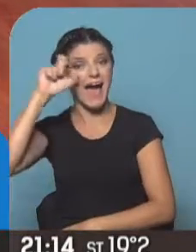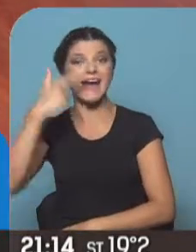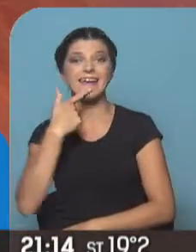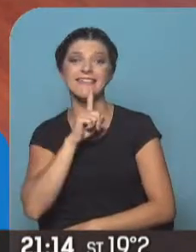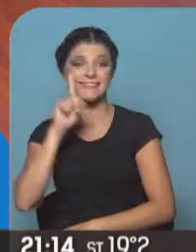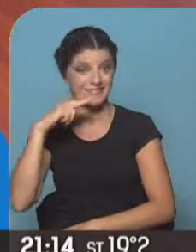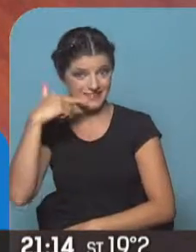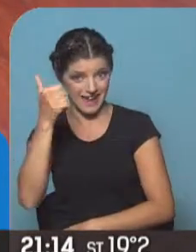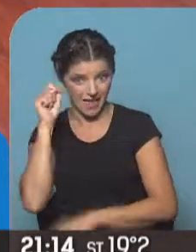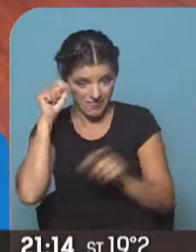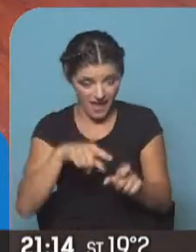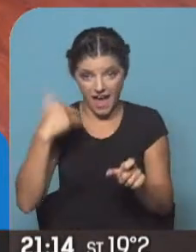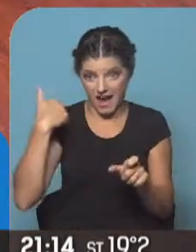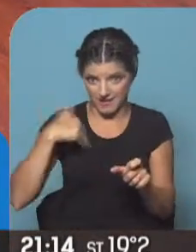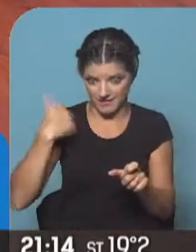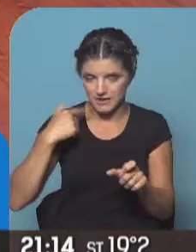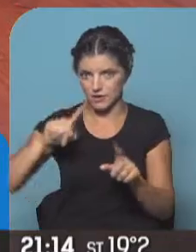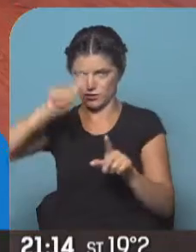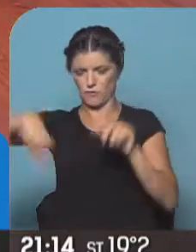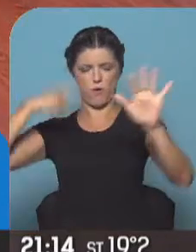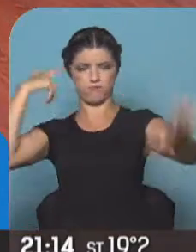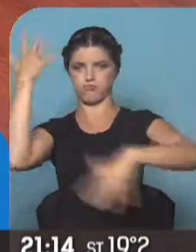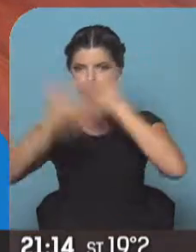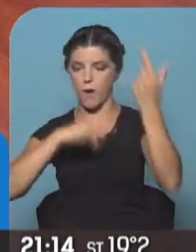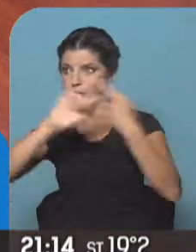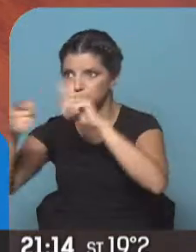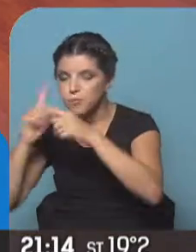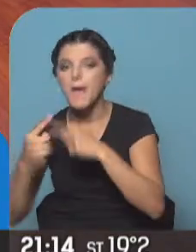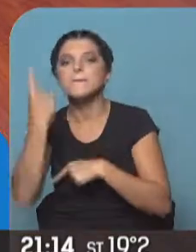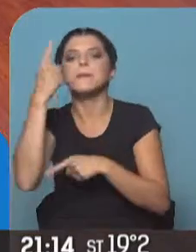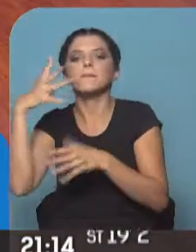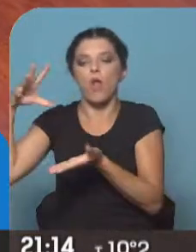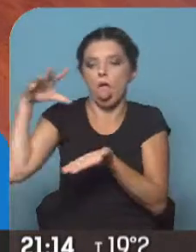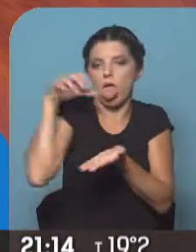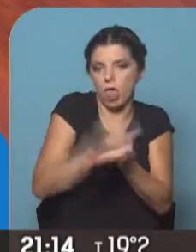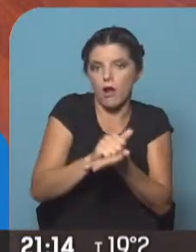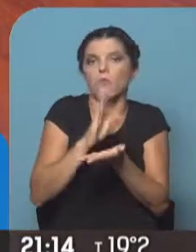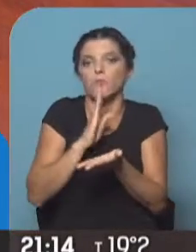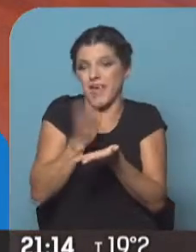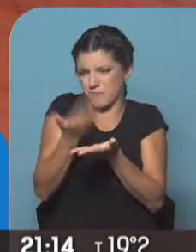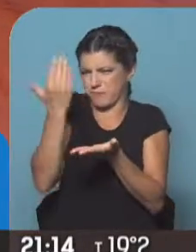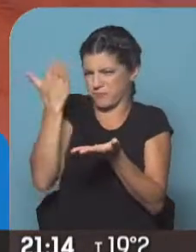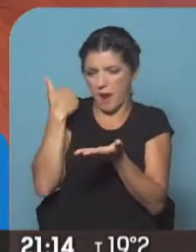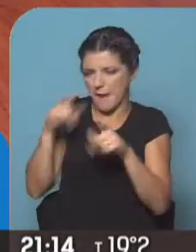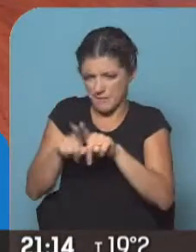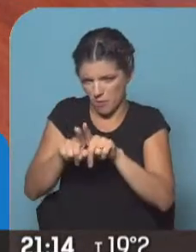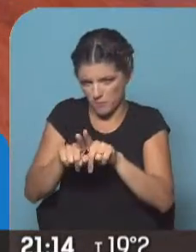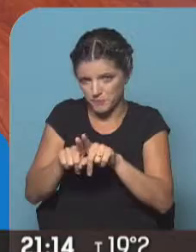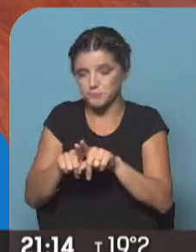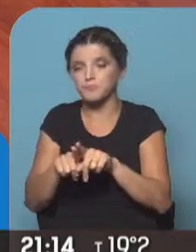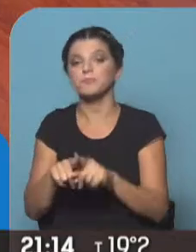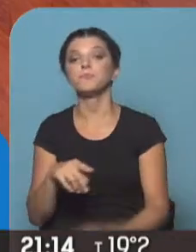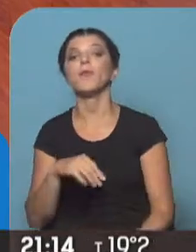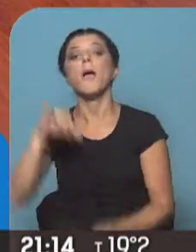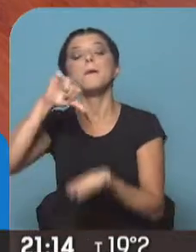generó un debate en la comunidad judía internacional, y las primeras colonias judías se abrieron en esos momentos. La Argentina fue uno de los países